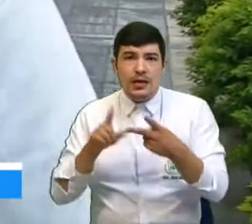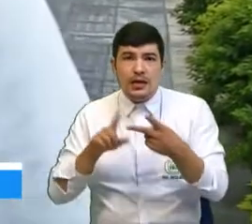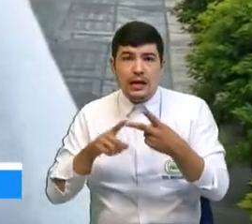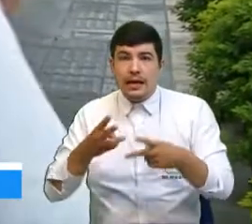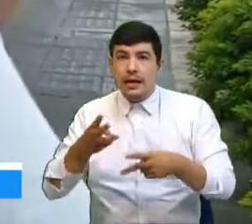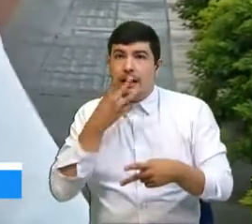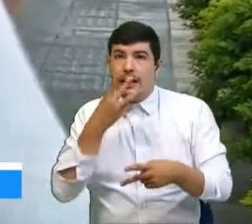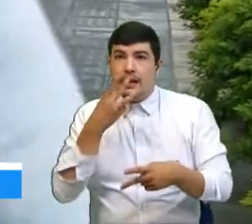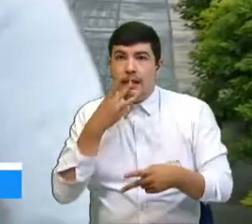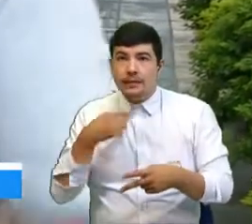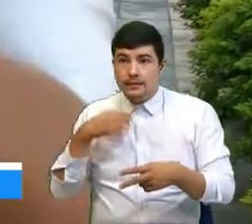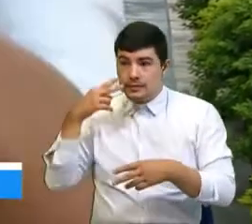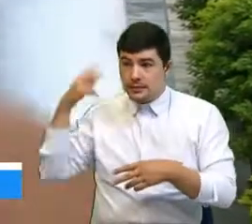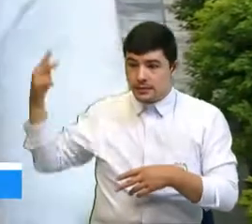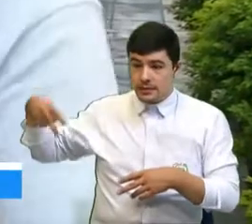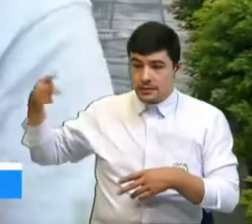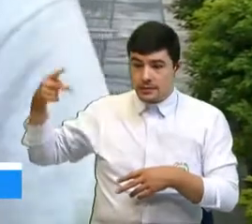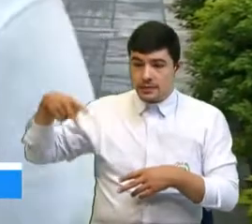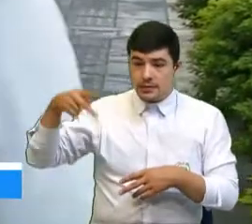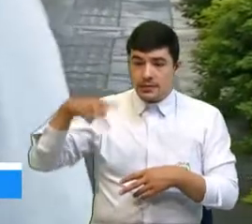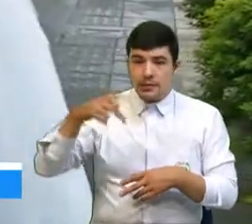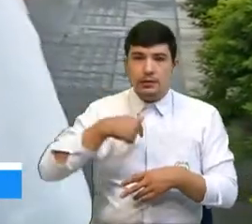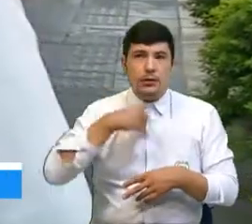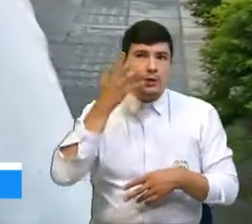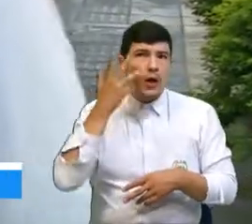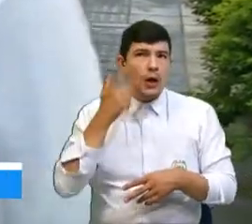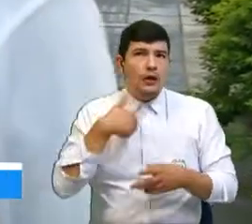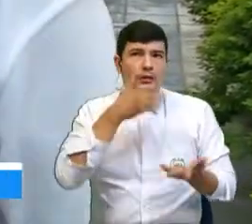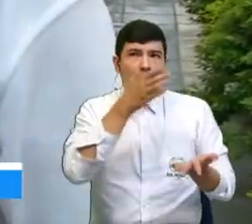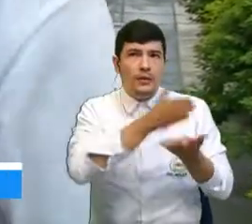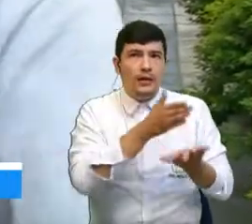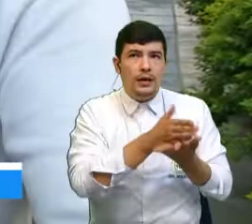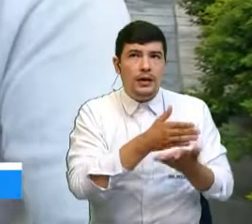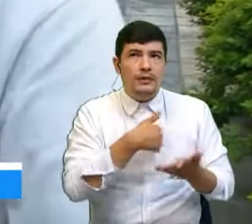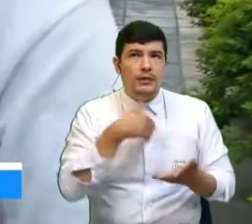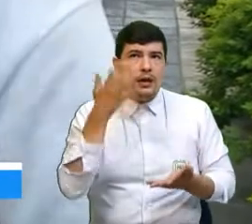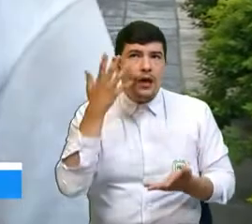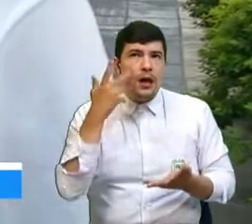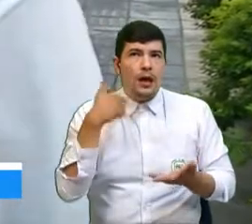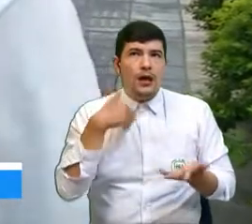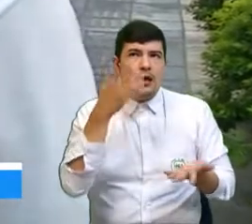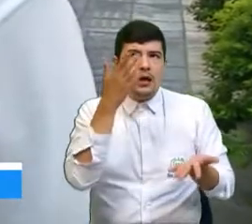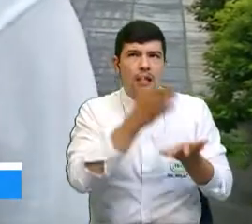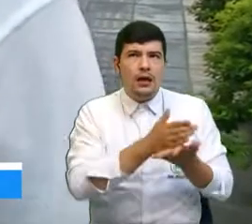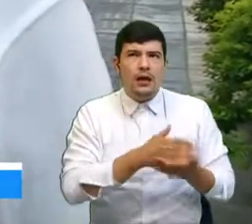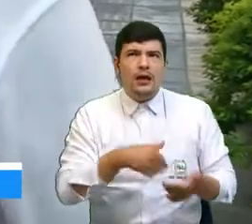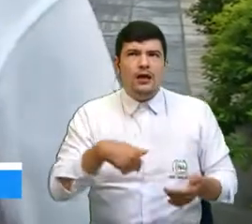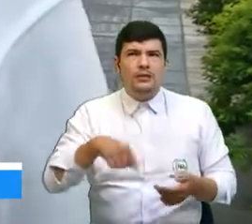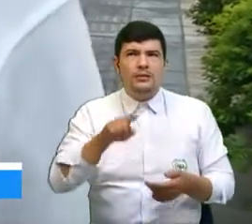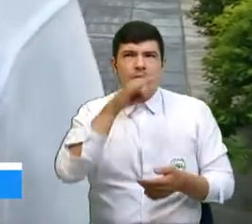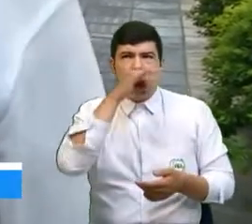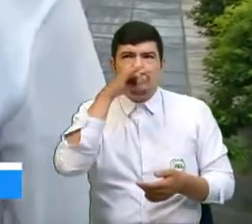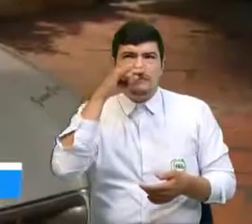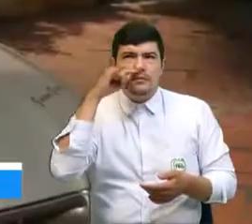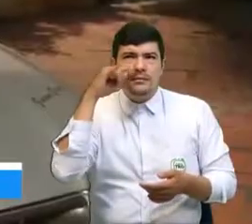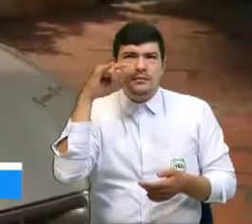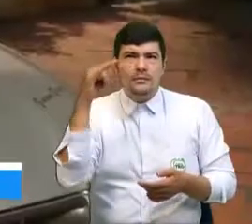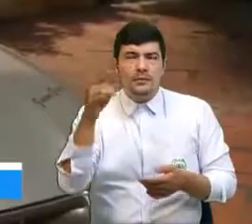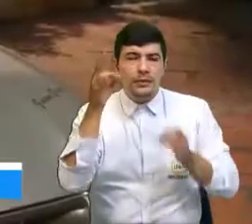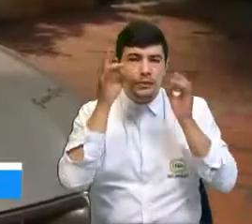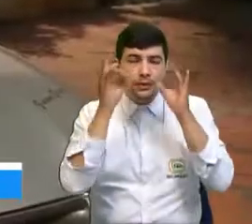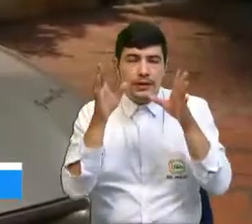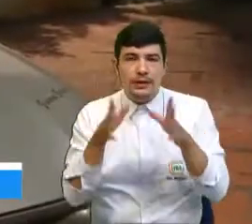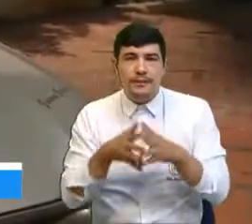almuerzo uno pasaba por aquí y hoy todos los días está yendo a la tienda y pasaba por aquí a la hora del almuerzo esa pestilencia